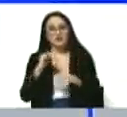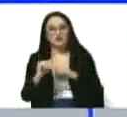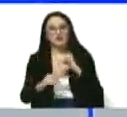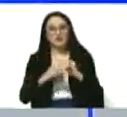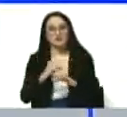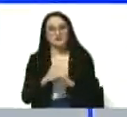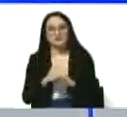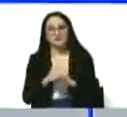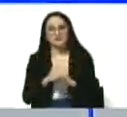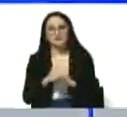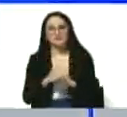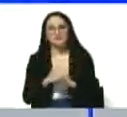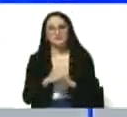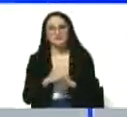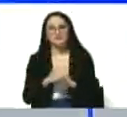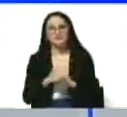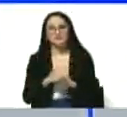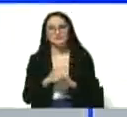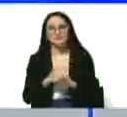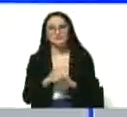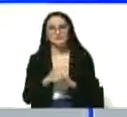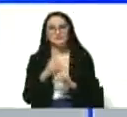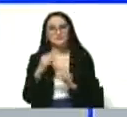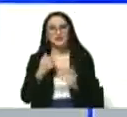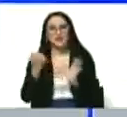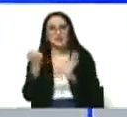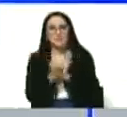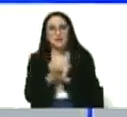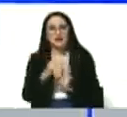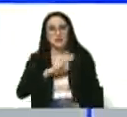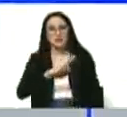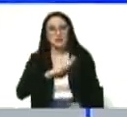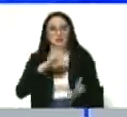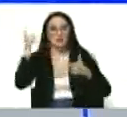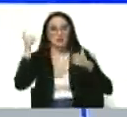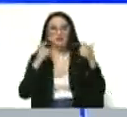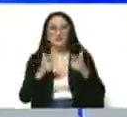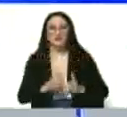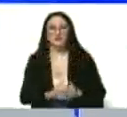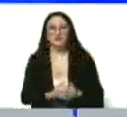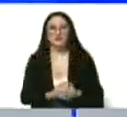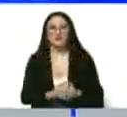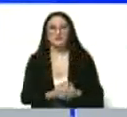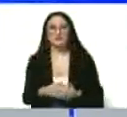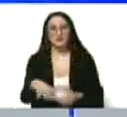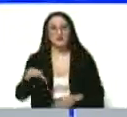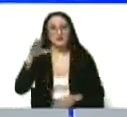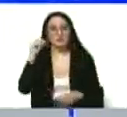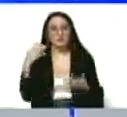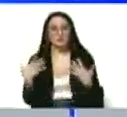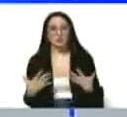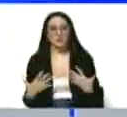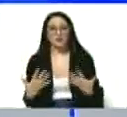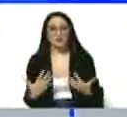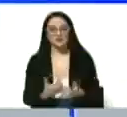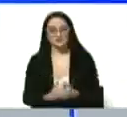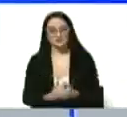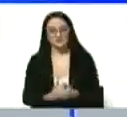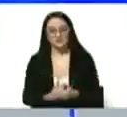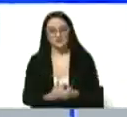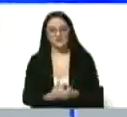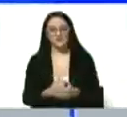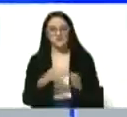que estuvo marcada por la huella indeleble del comandante Hugo Chávez, quien comprendió la urgencia de